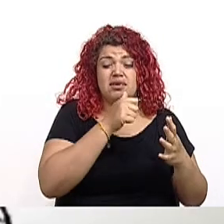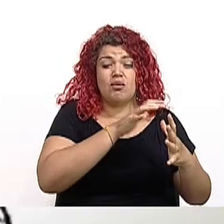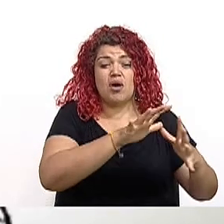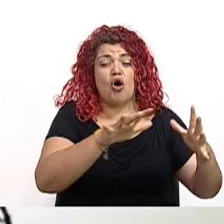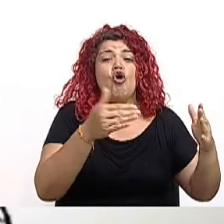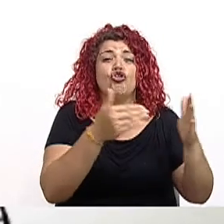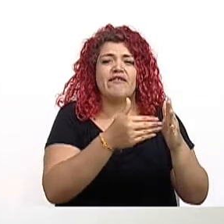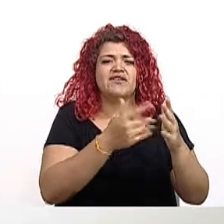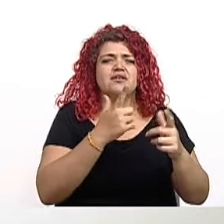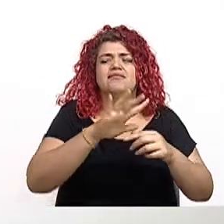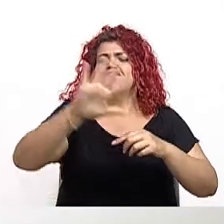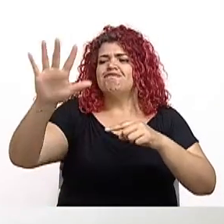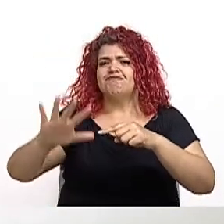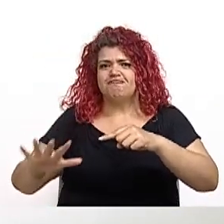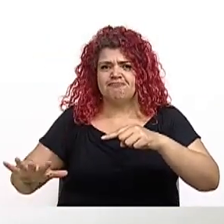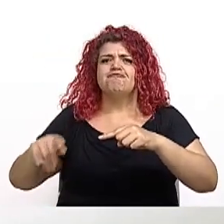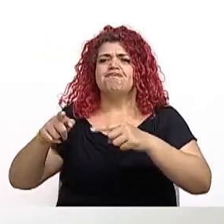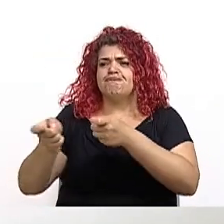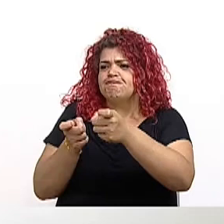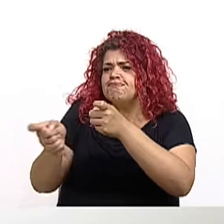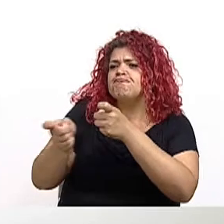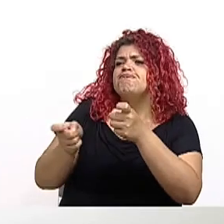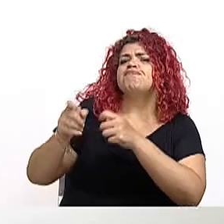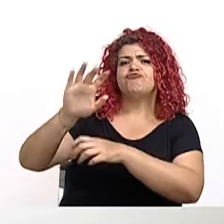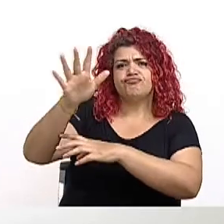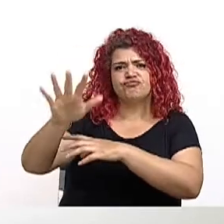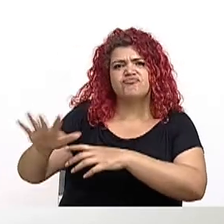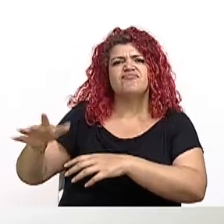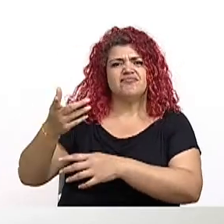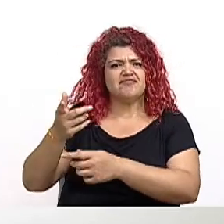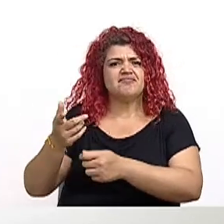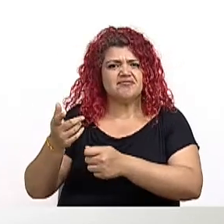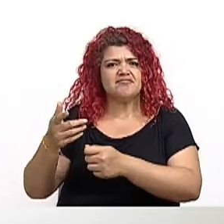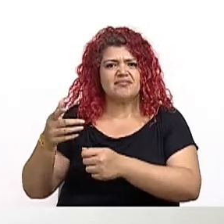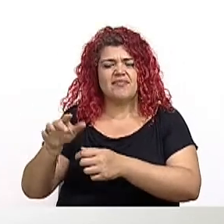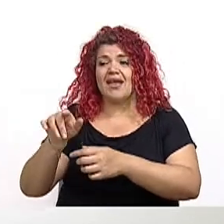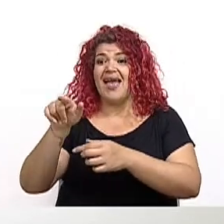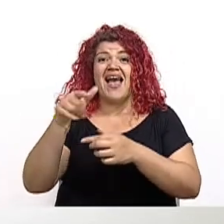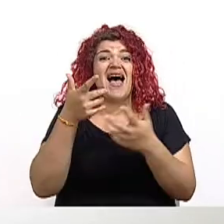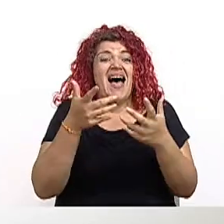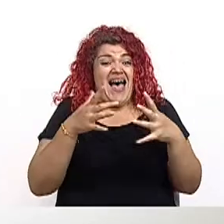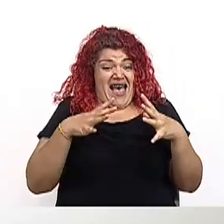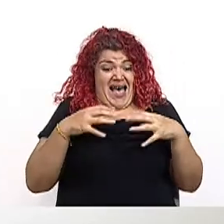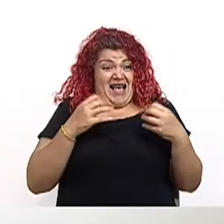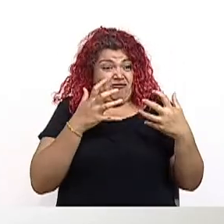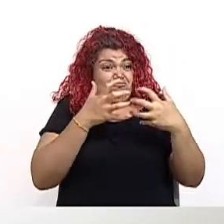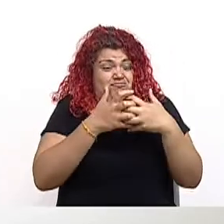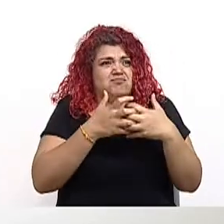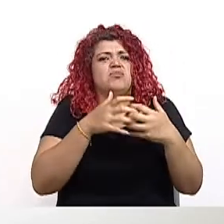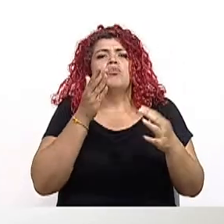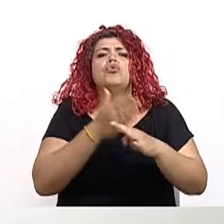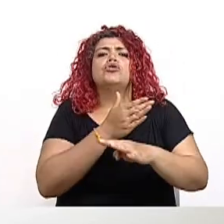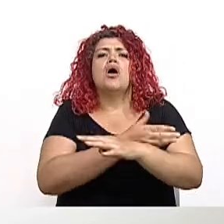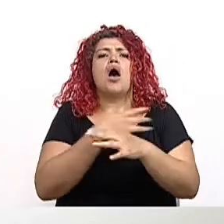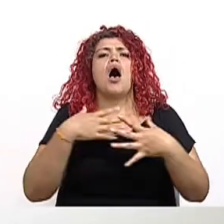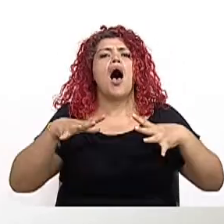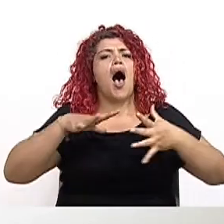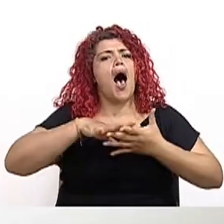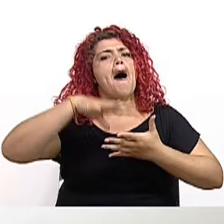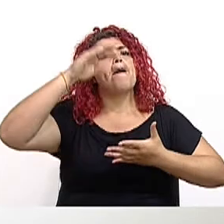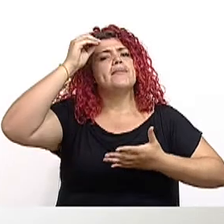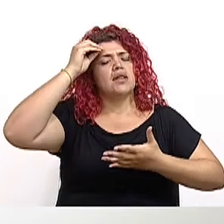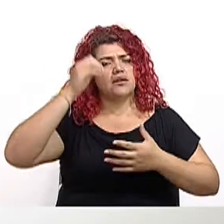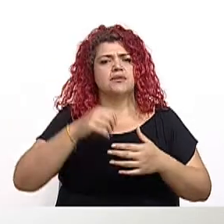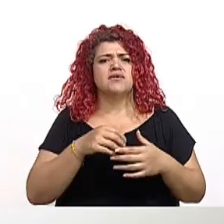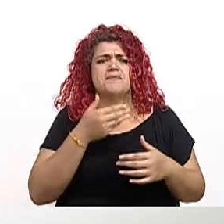gestión costera. La adaptación es un proceso de aprendizaje. Debemos mejorar continuamente